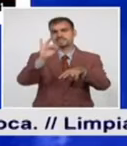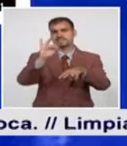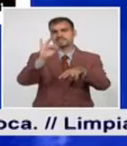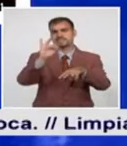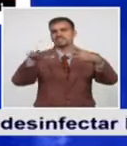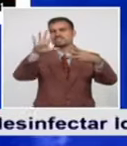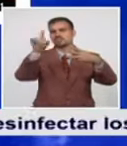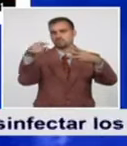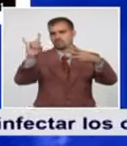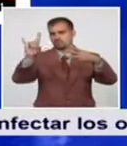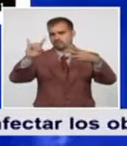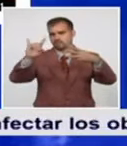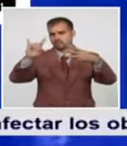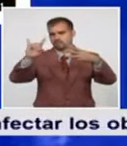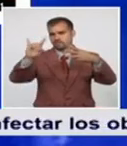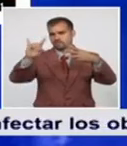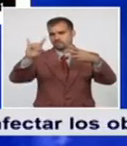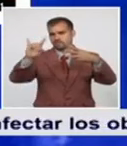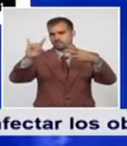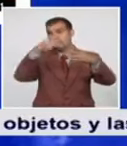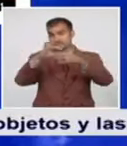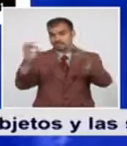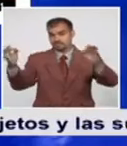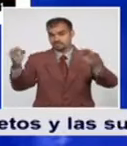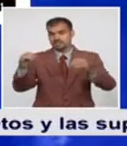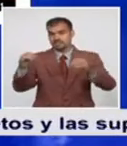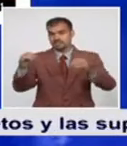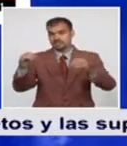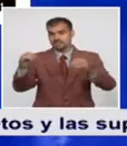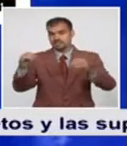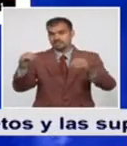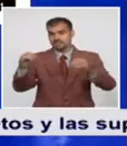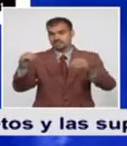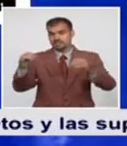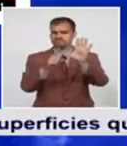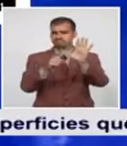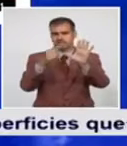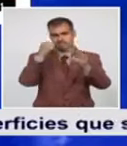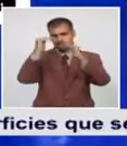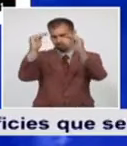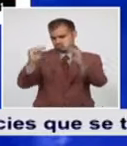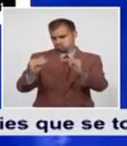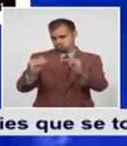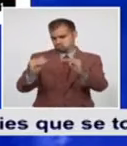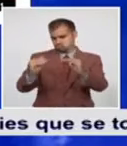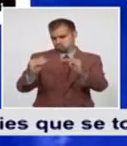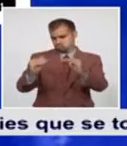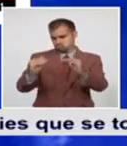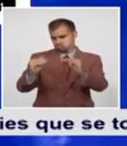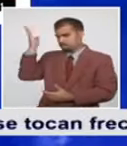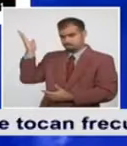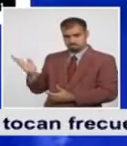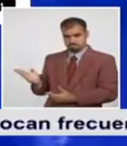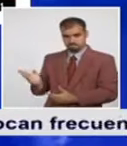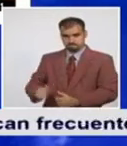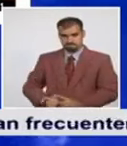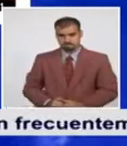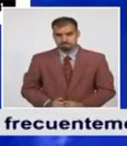5,9%, Artemisa con el 5,3%, y de ahí el resto de los territorios por debajo de